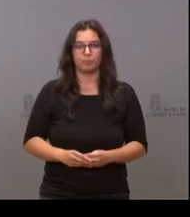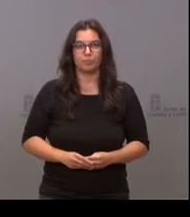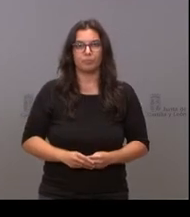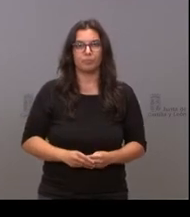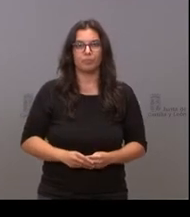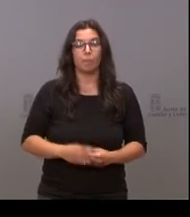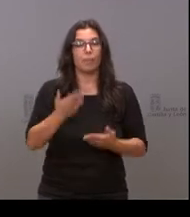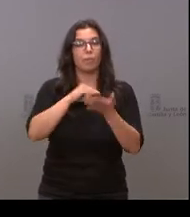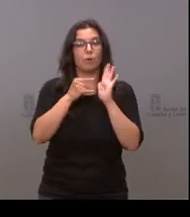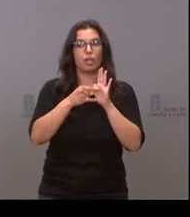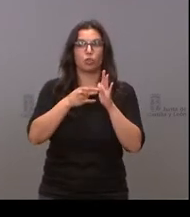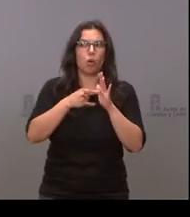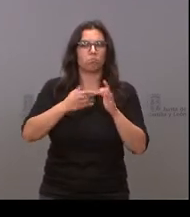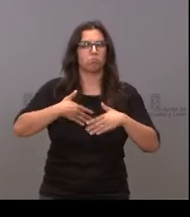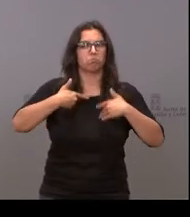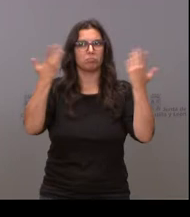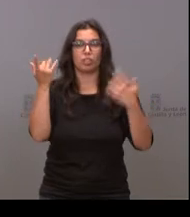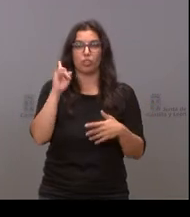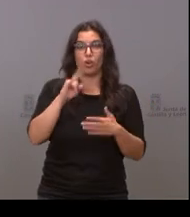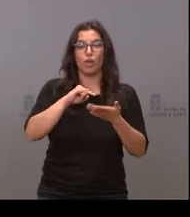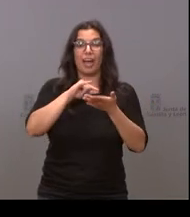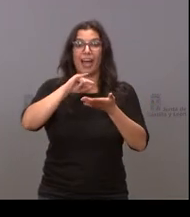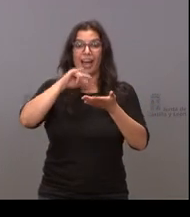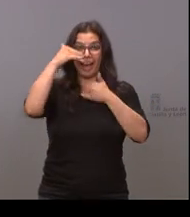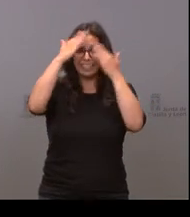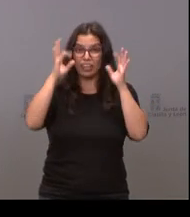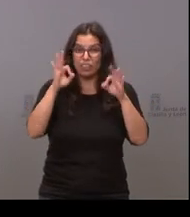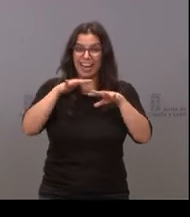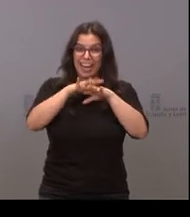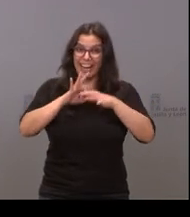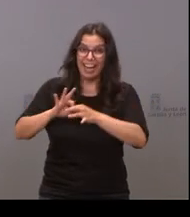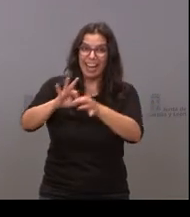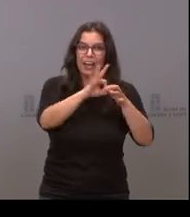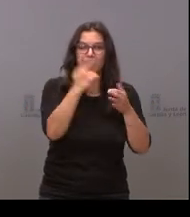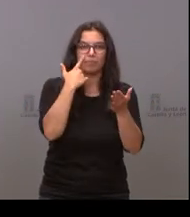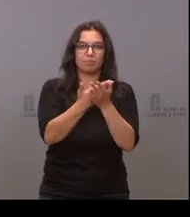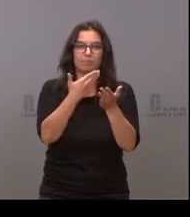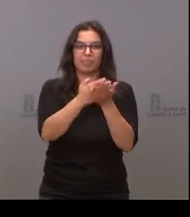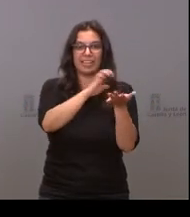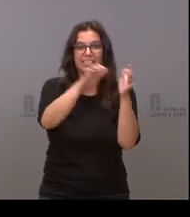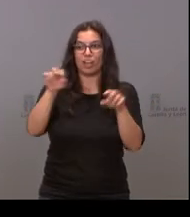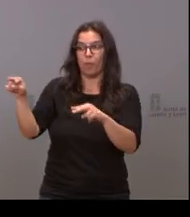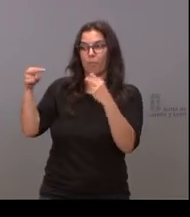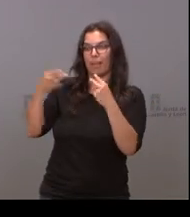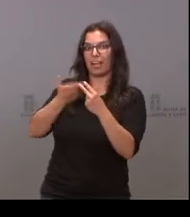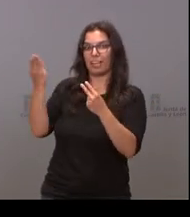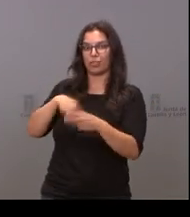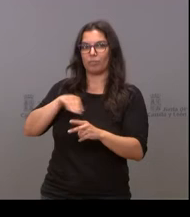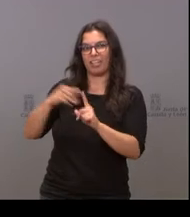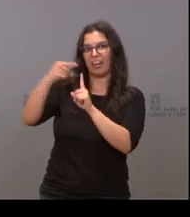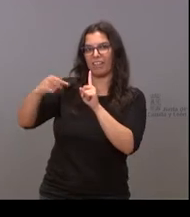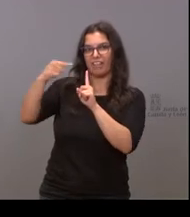este no es un proyecto cualquiera atención en red es un proyecto que evidencia que castilla y león es la referencia nacional en materia de servicios